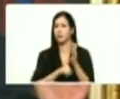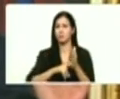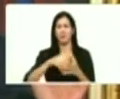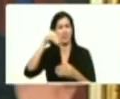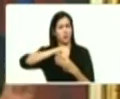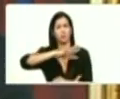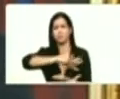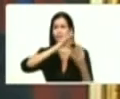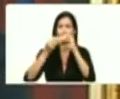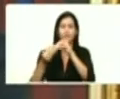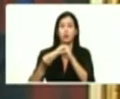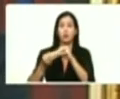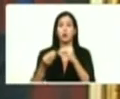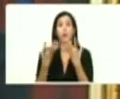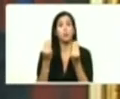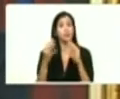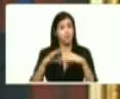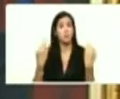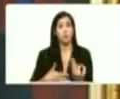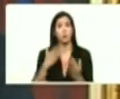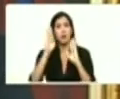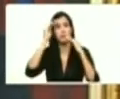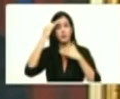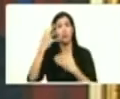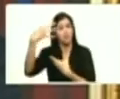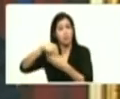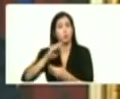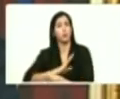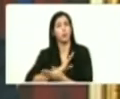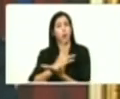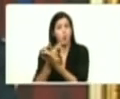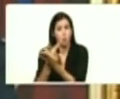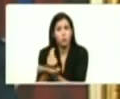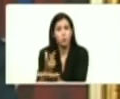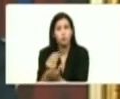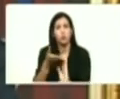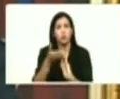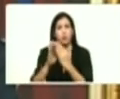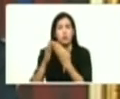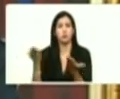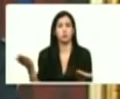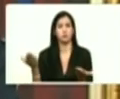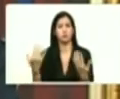¿cuántas miles de familias podemos atender en su propia comunidad? Amata Figueroa